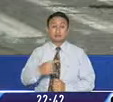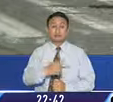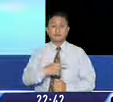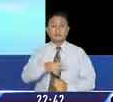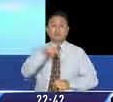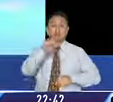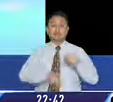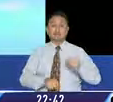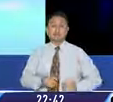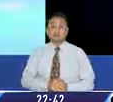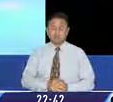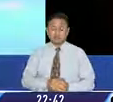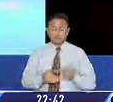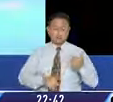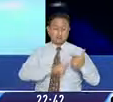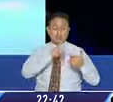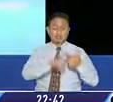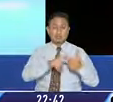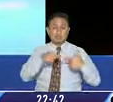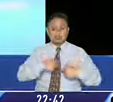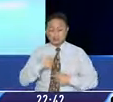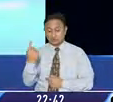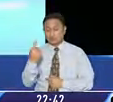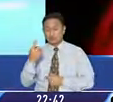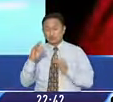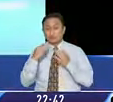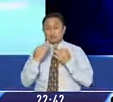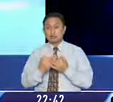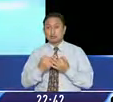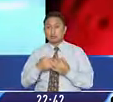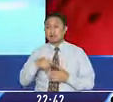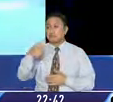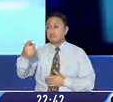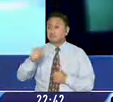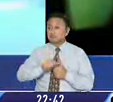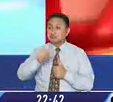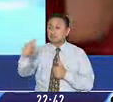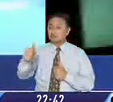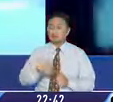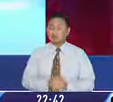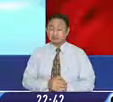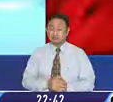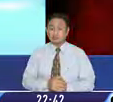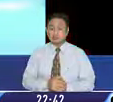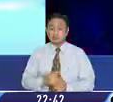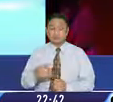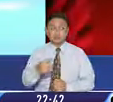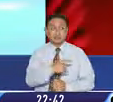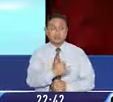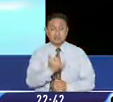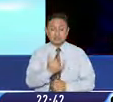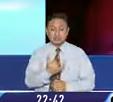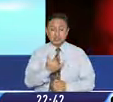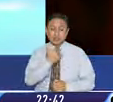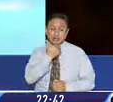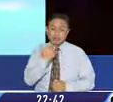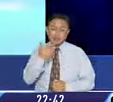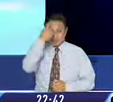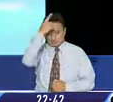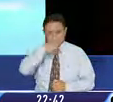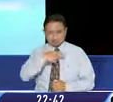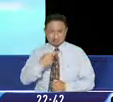averiada. A eso, que está solo, que la familia vive en provincia, que en un momento buscó acabar con sus